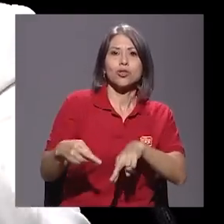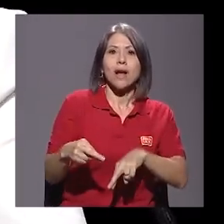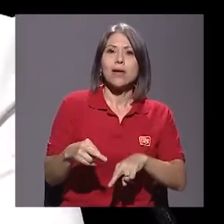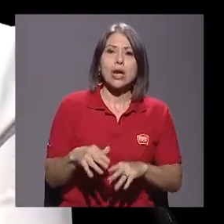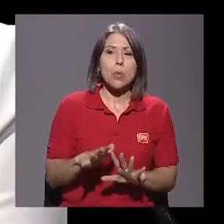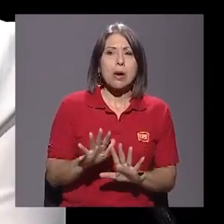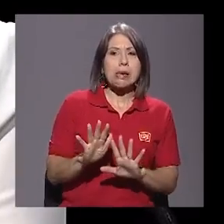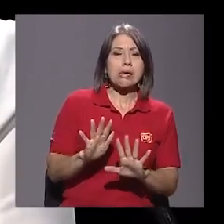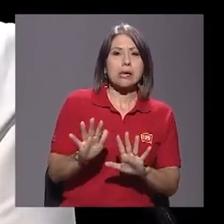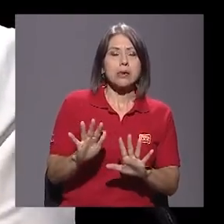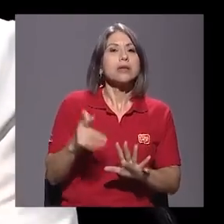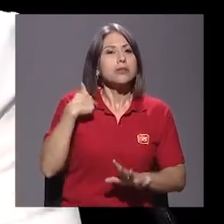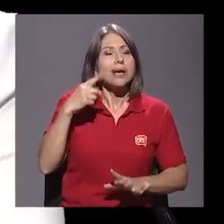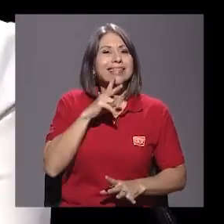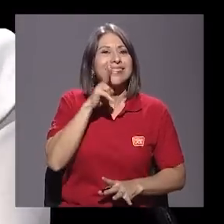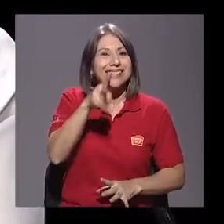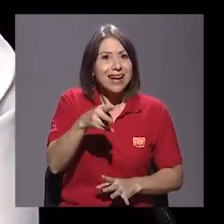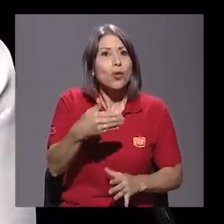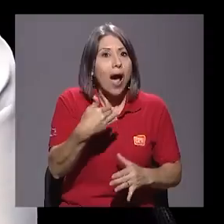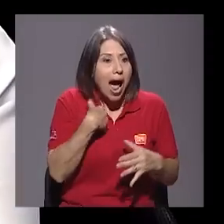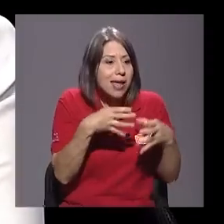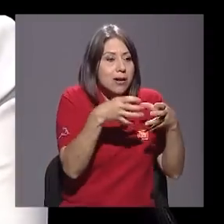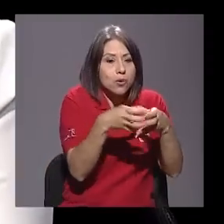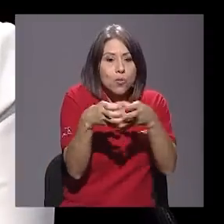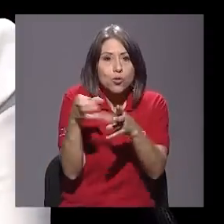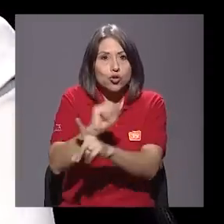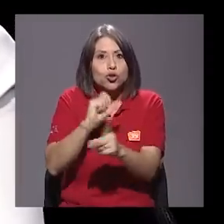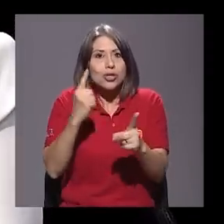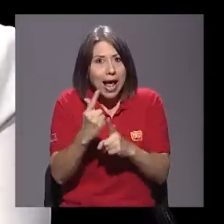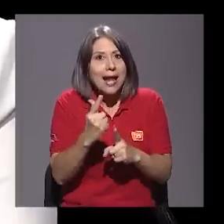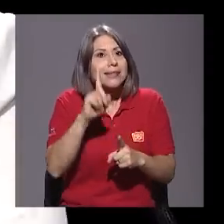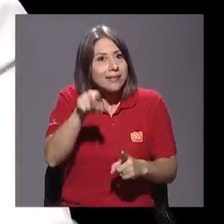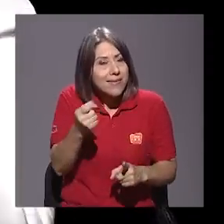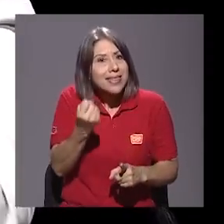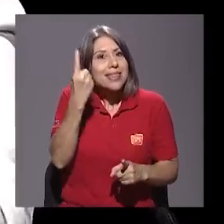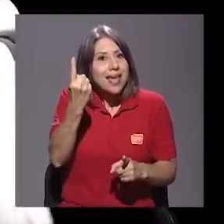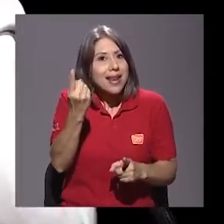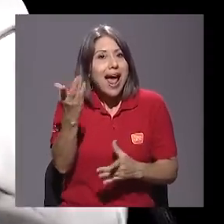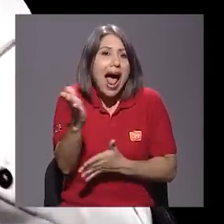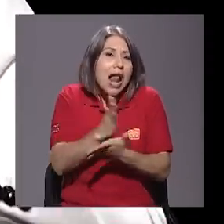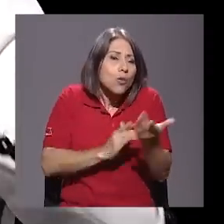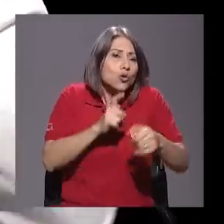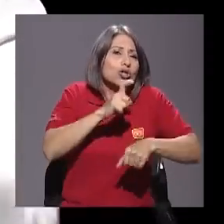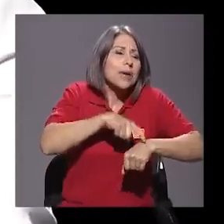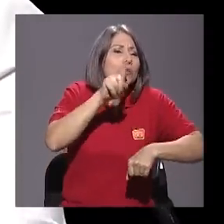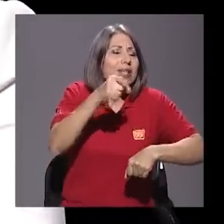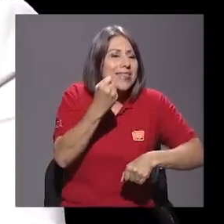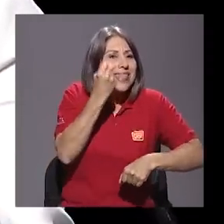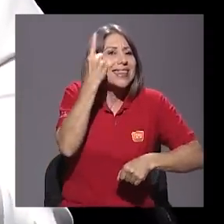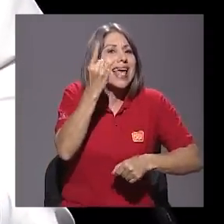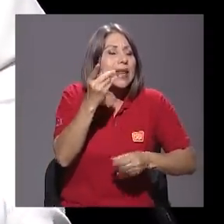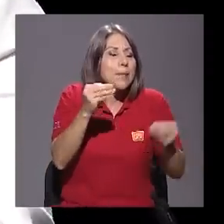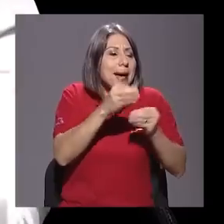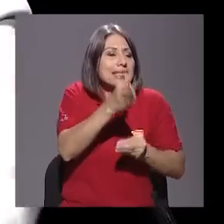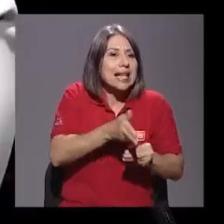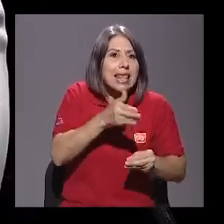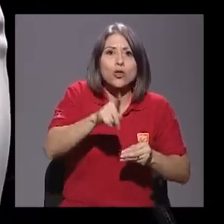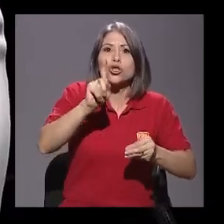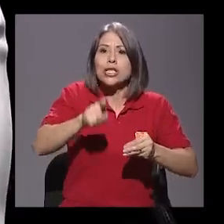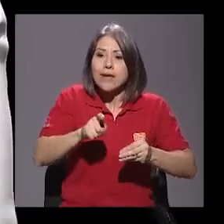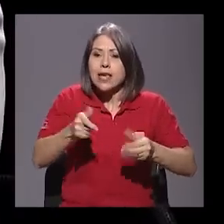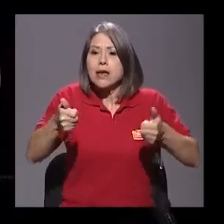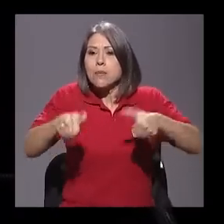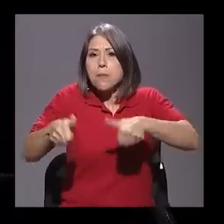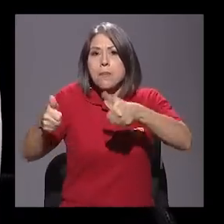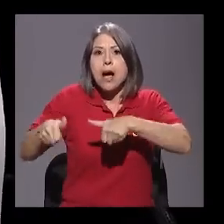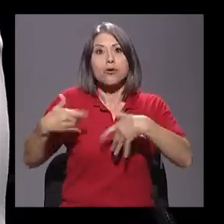que hay lógicas de los movimientos sociales que hay que entender, que hay tiempos que son un poco más lentos, que se pongan de acuerdo. Eso es un